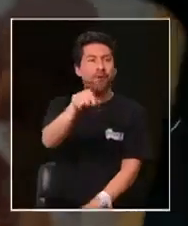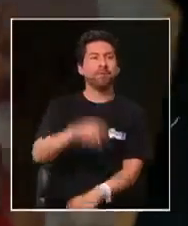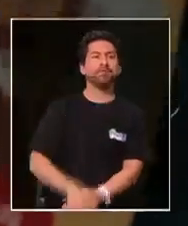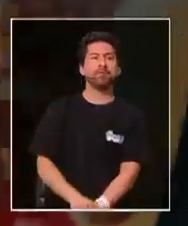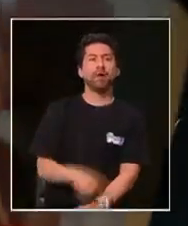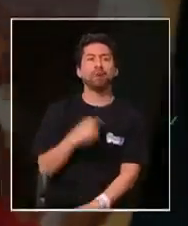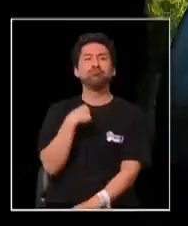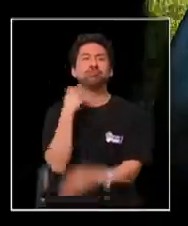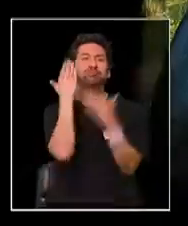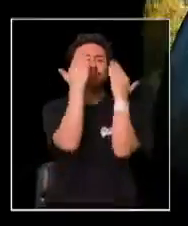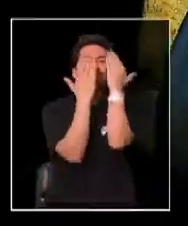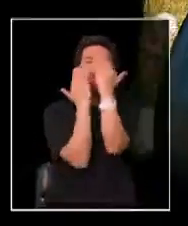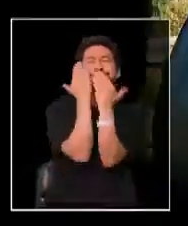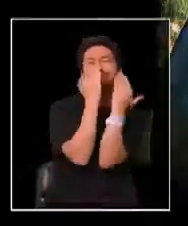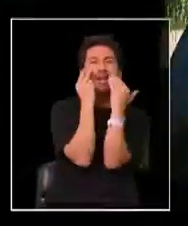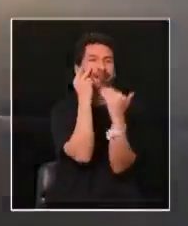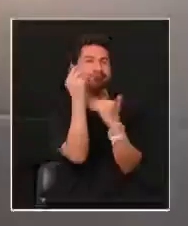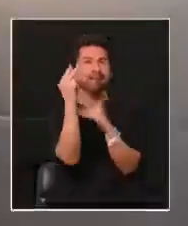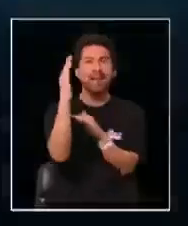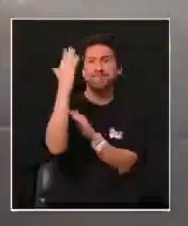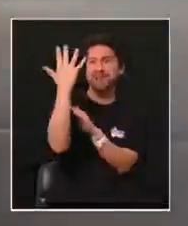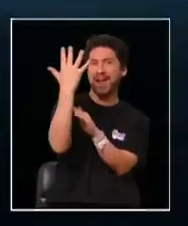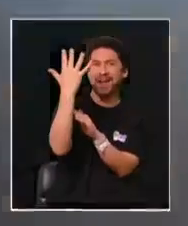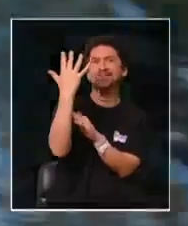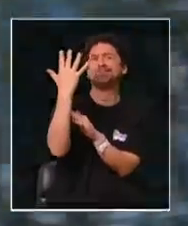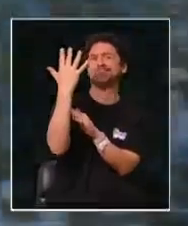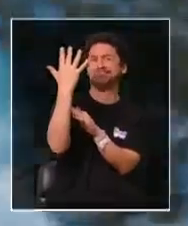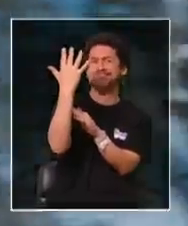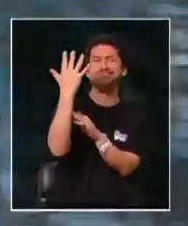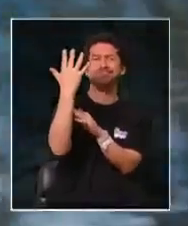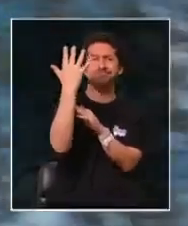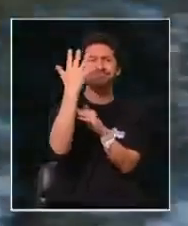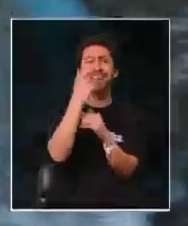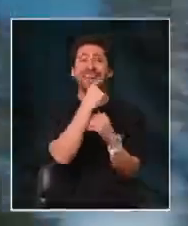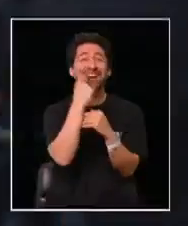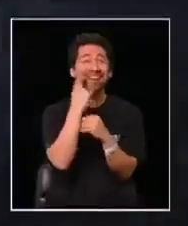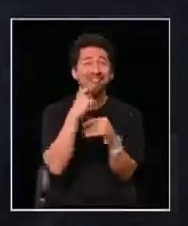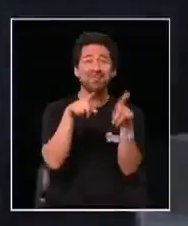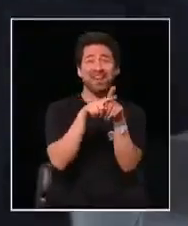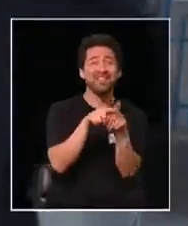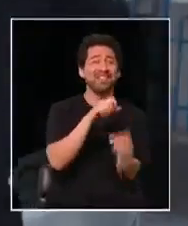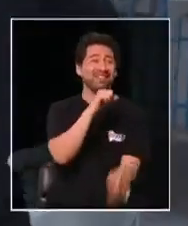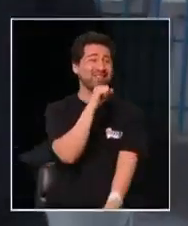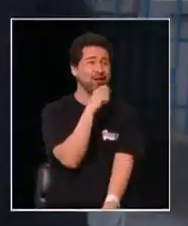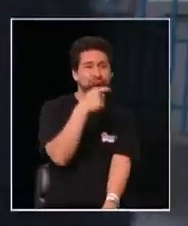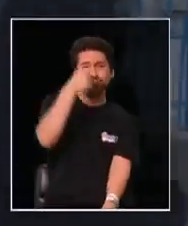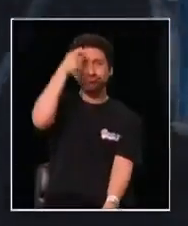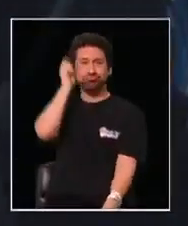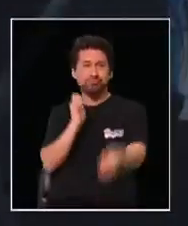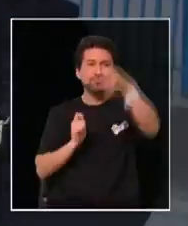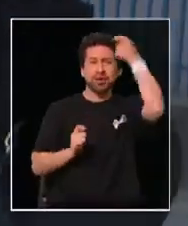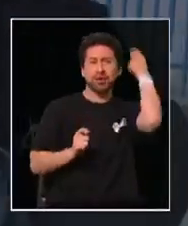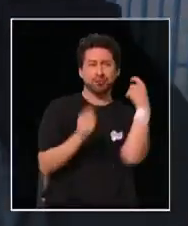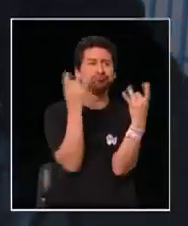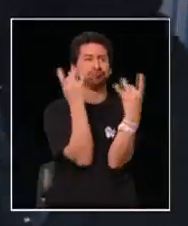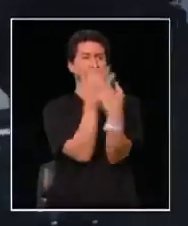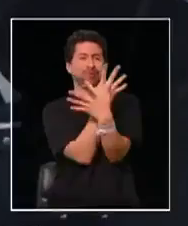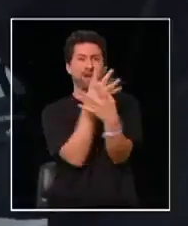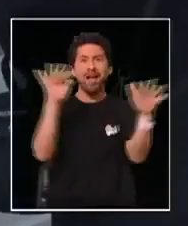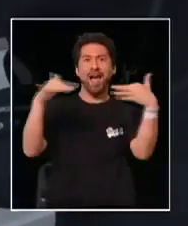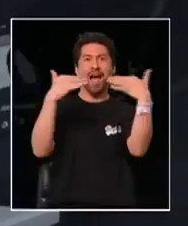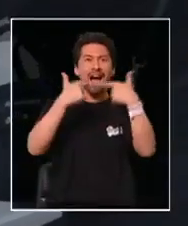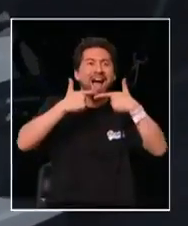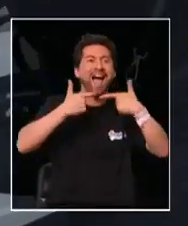me miro al espejo meill los dientes haciendo mucas como un viejo De nada me complejo me pein parejo Así que bonito y qu